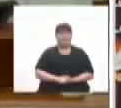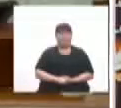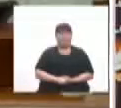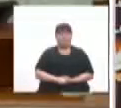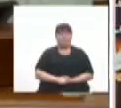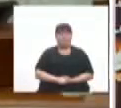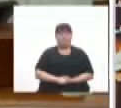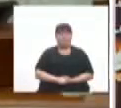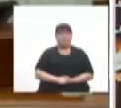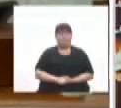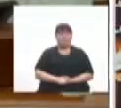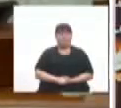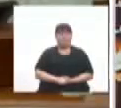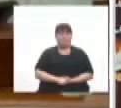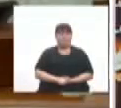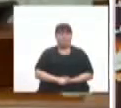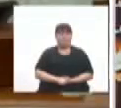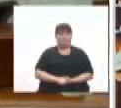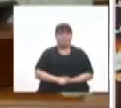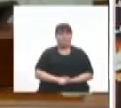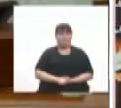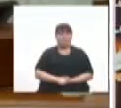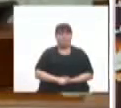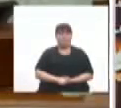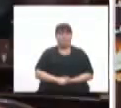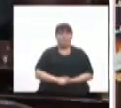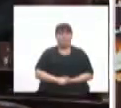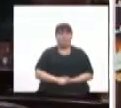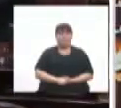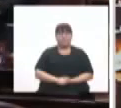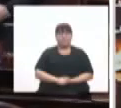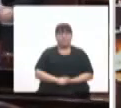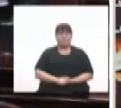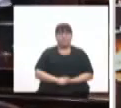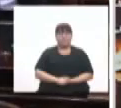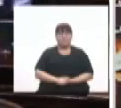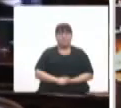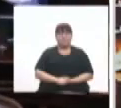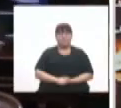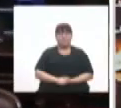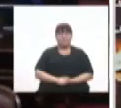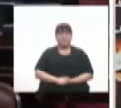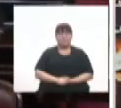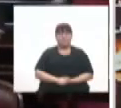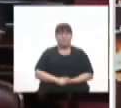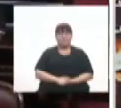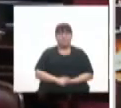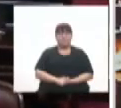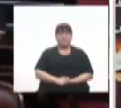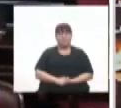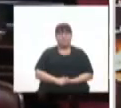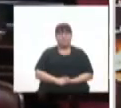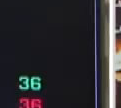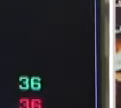Roger contanos eh habrás tenido oportunidad de seguir por lo menos si no todo parte de lo que fue eh esta aprobación de la ley bases en el